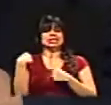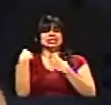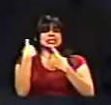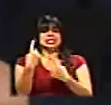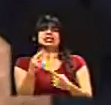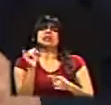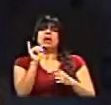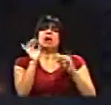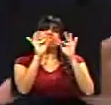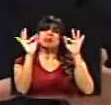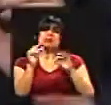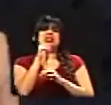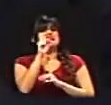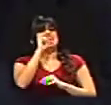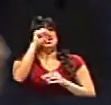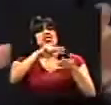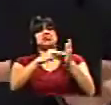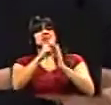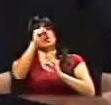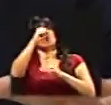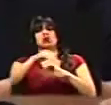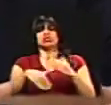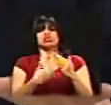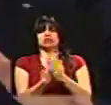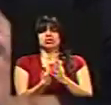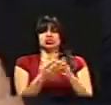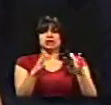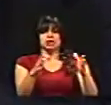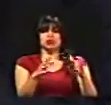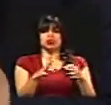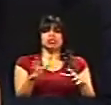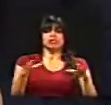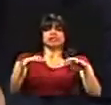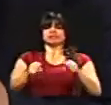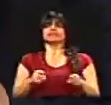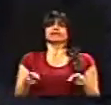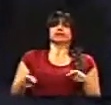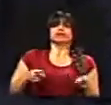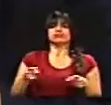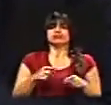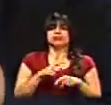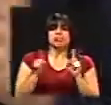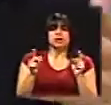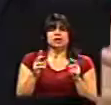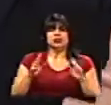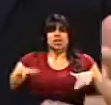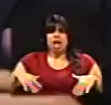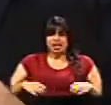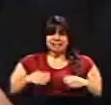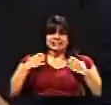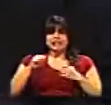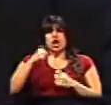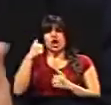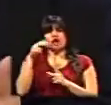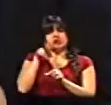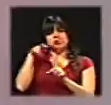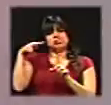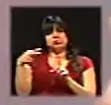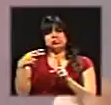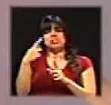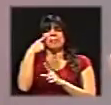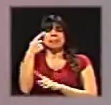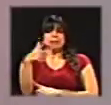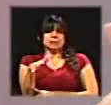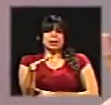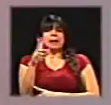impresión como que quien ganó, ganó todo, hizo mesa gallega y que no existía esa otra sensibilidad, y da la impresión